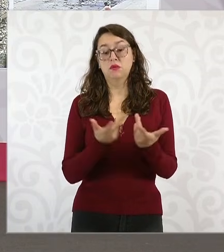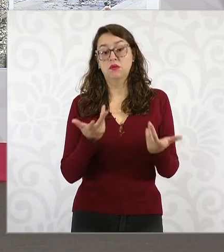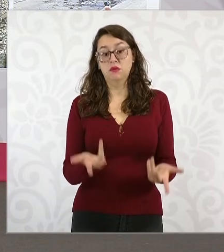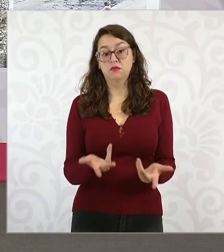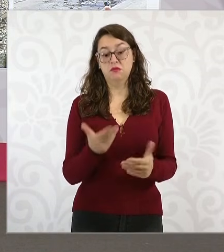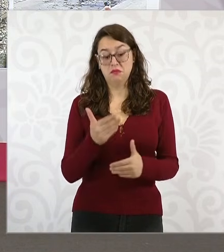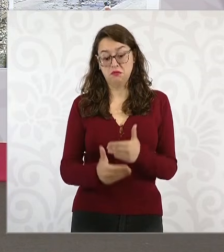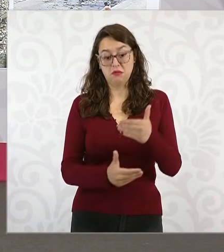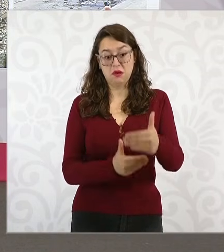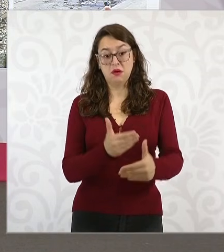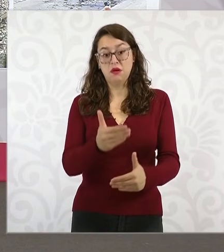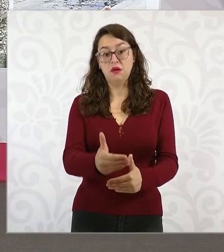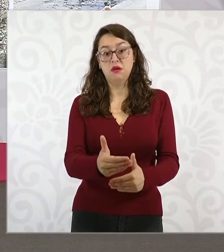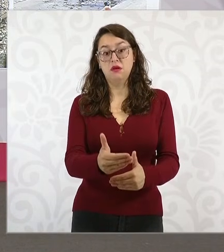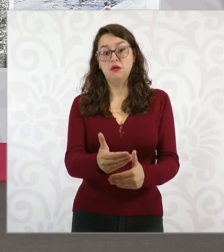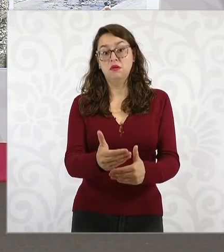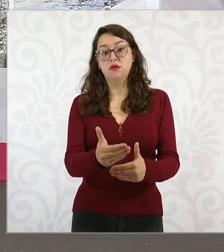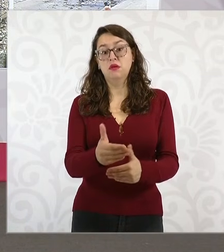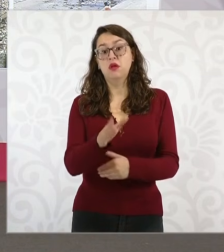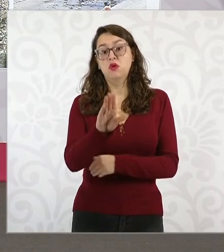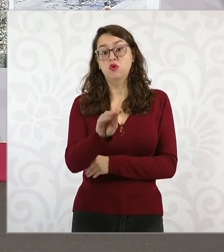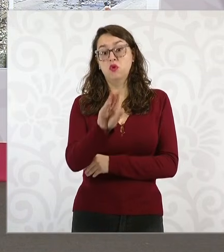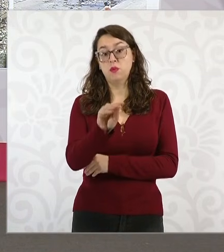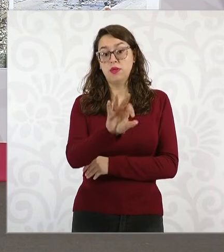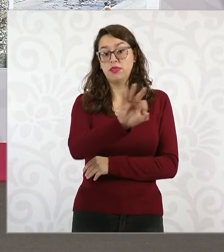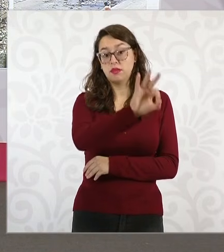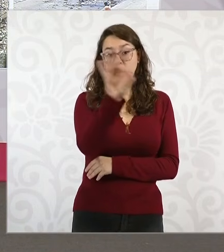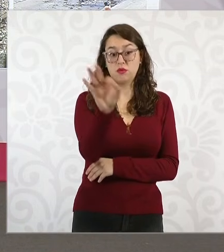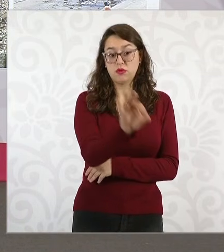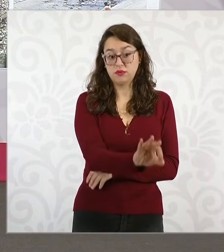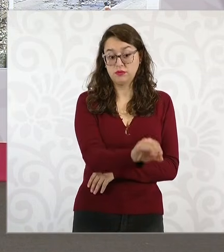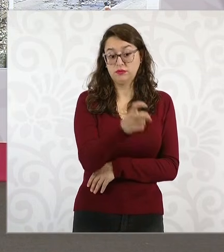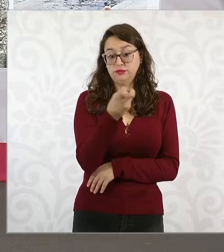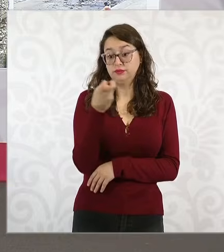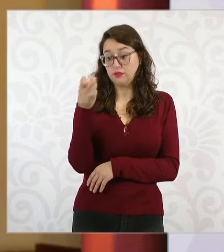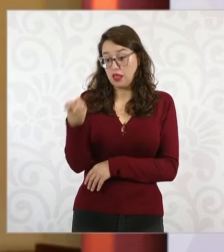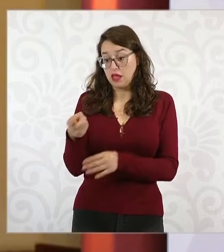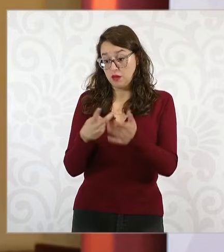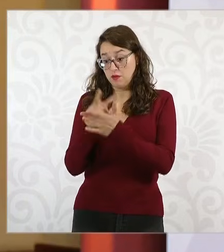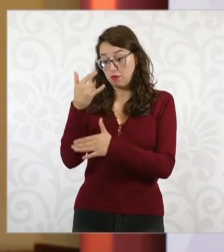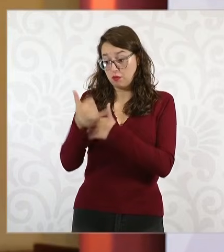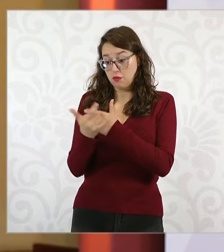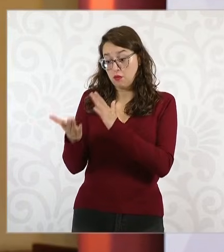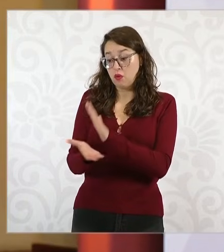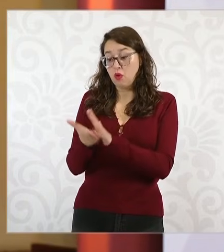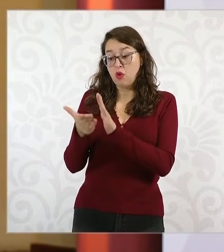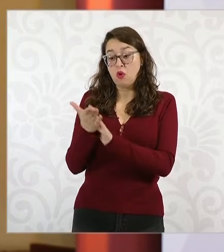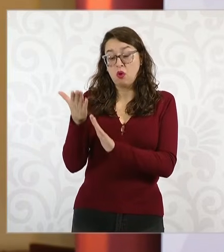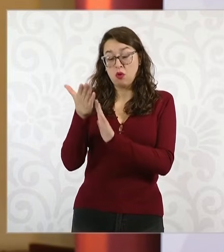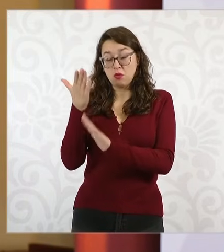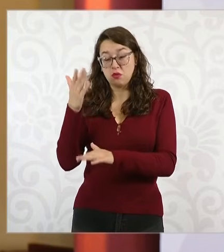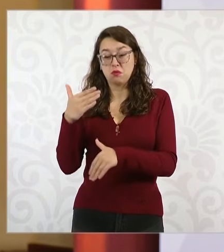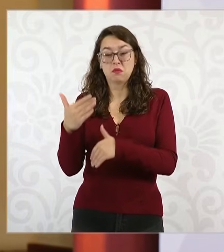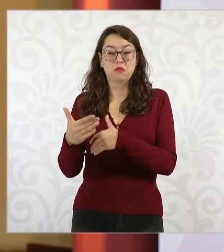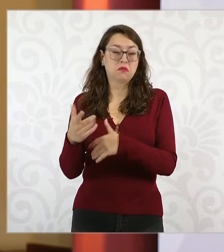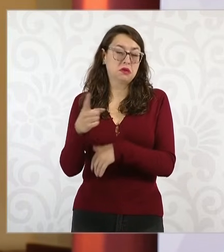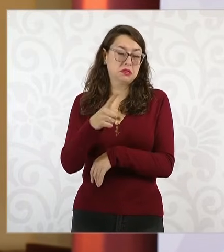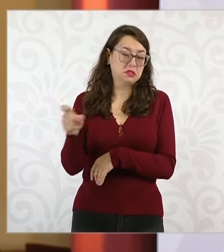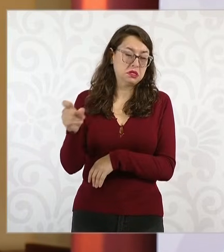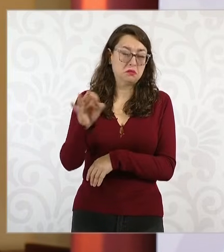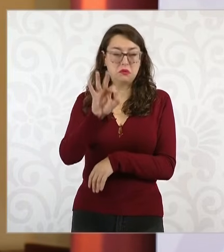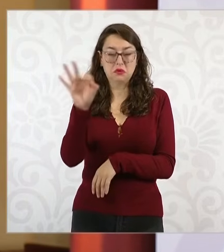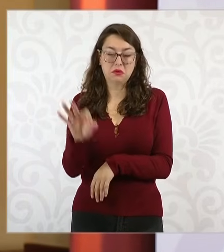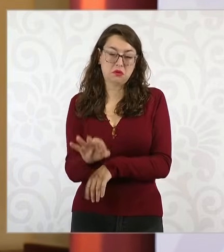ya tiene un avance del 90% y estaremos ya en operación al 100% en 15